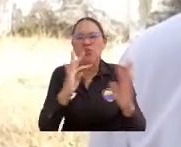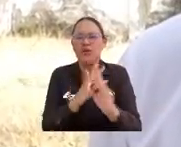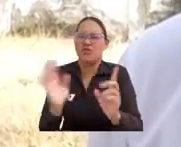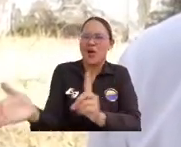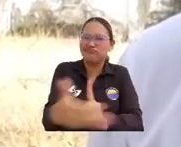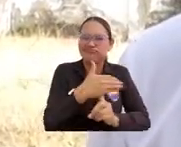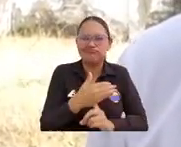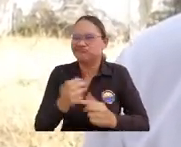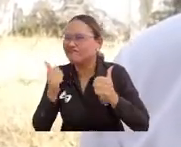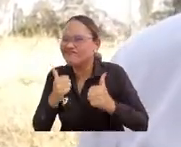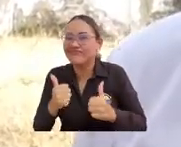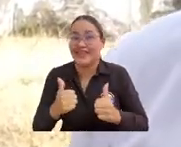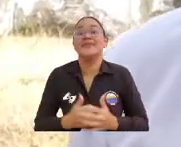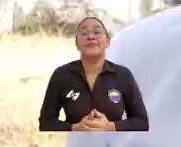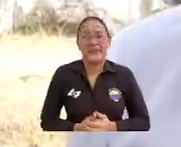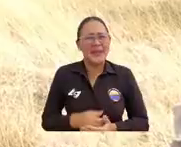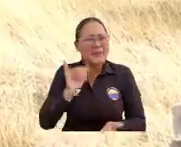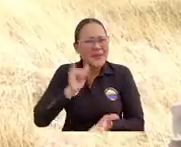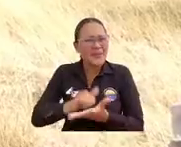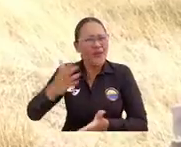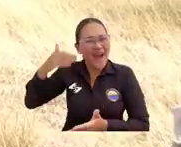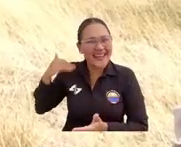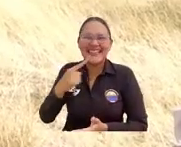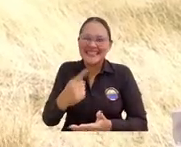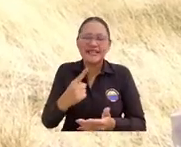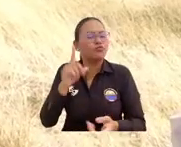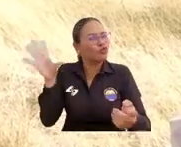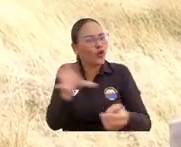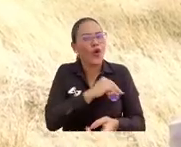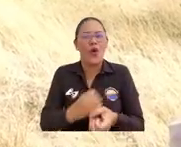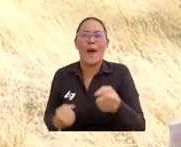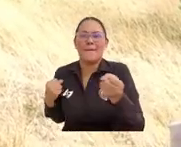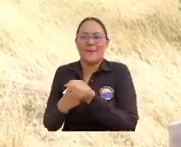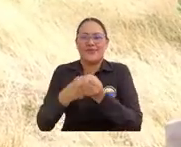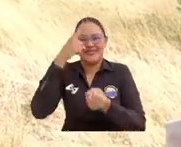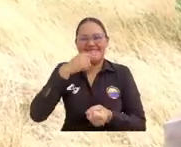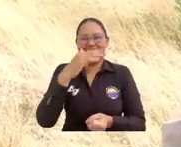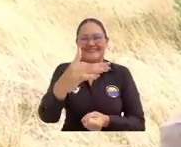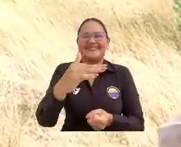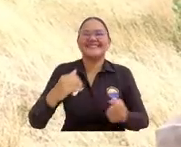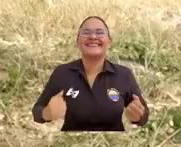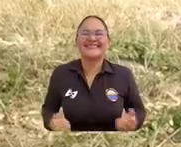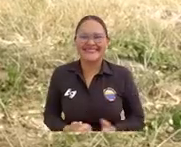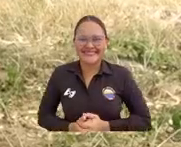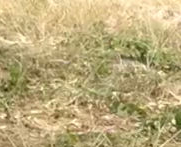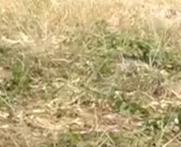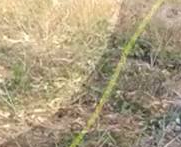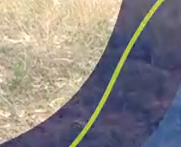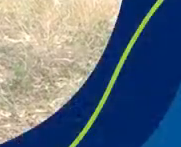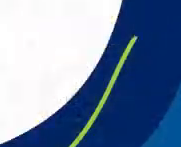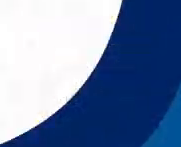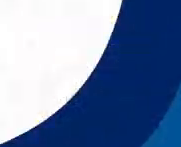de seguridad en este sector tan importante de la ciudad. Como hemos dicho siempre, desde el día que lanzamos la campaña, todos contemos por Santa